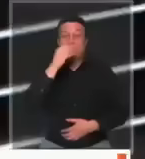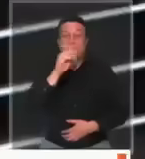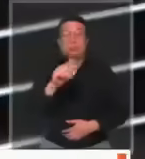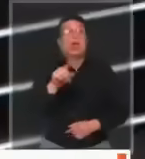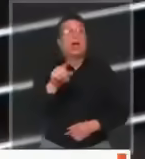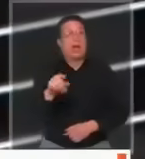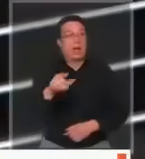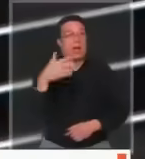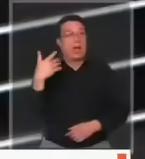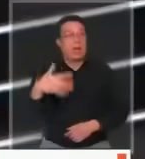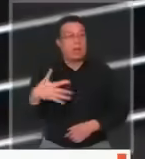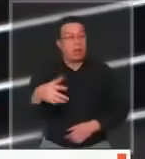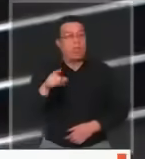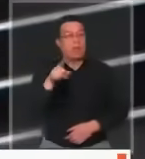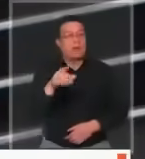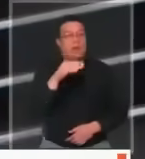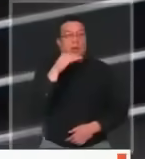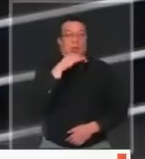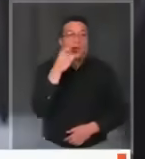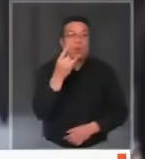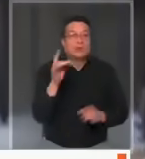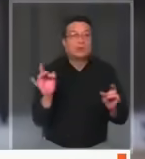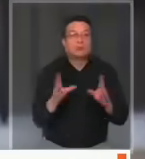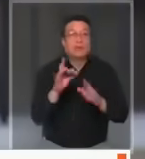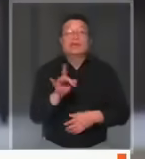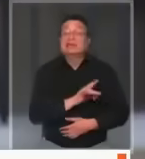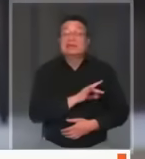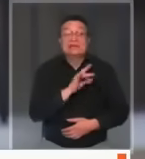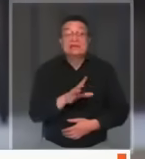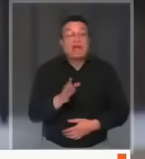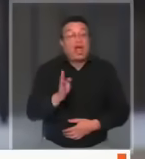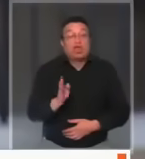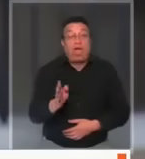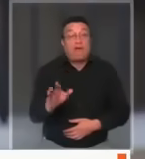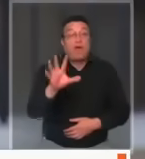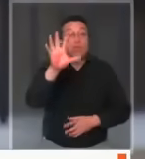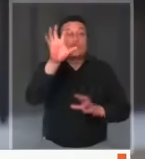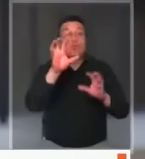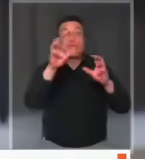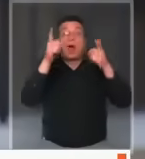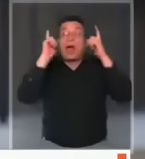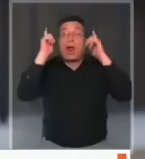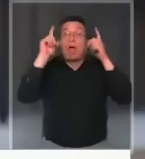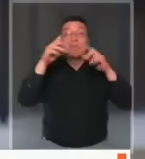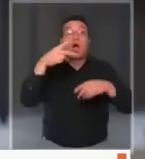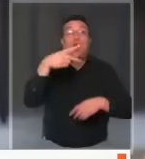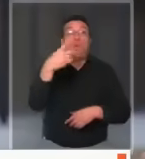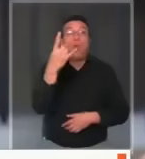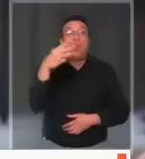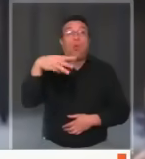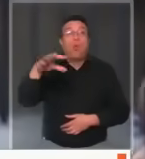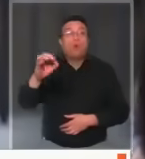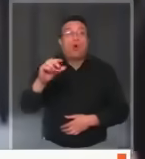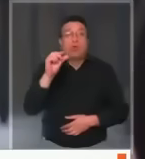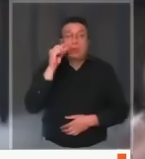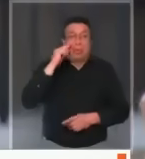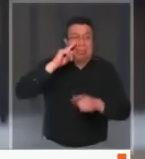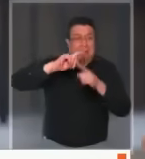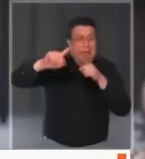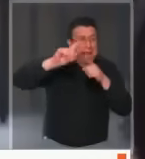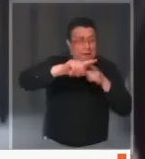una alternativa para enfrentar emergencias. Chile, todavía los detectores de humo y las alarmas de humo son algo básicamente